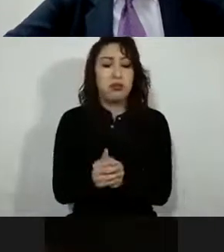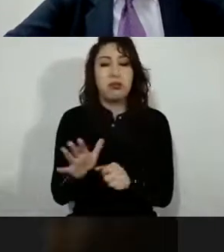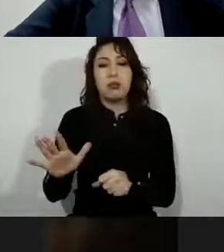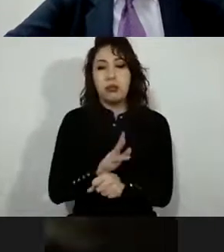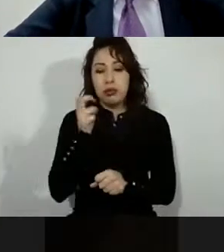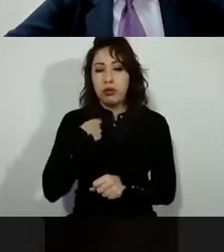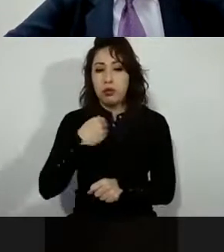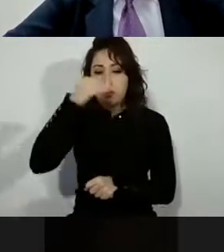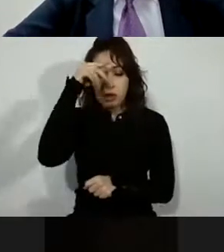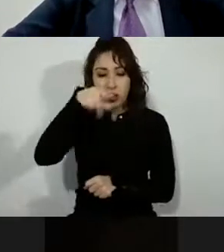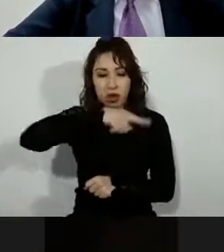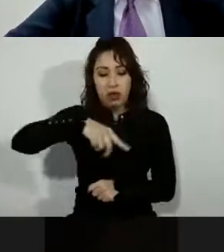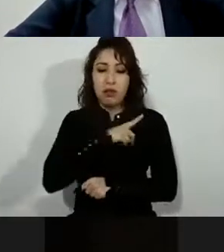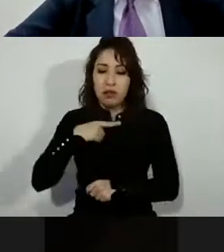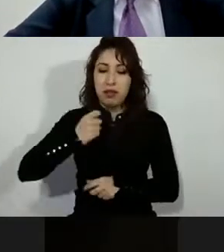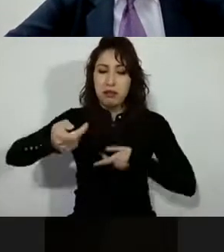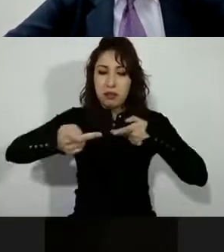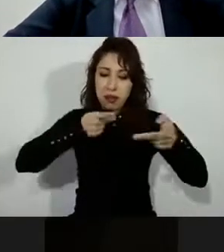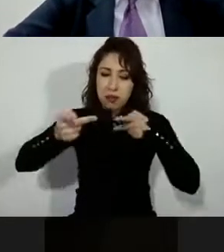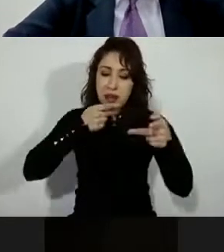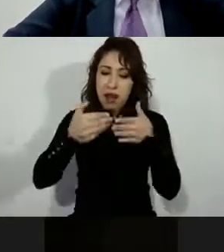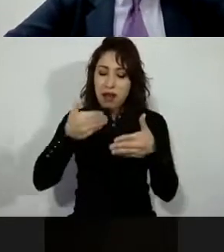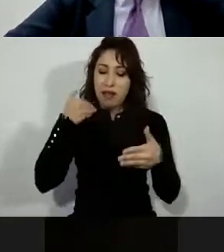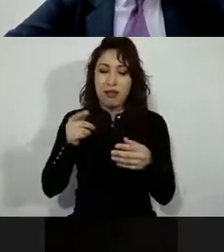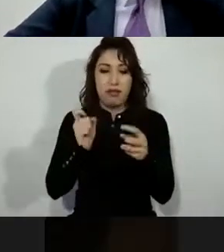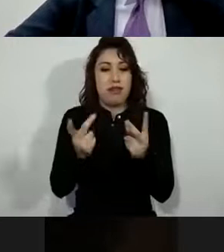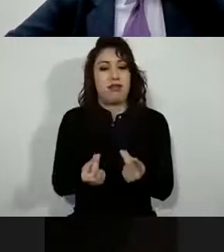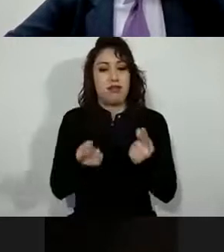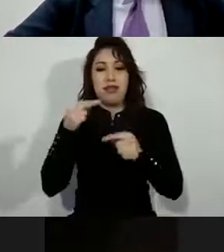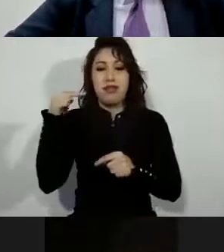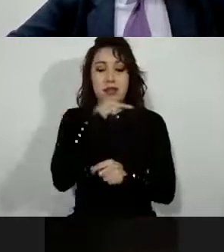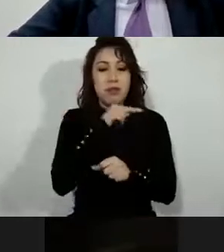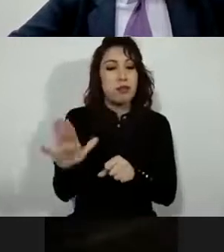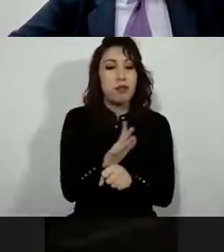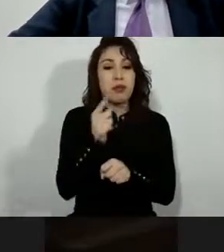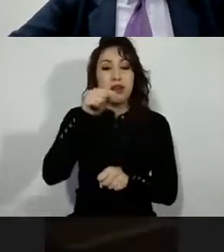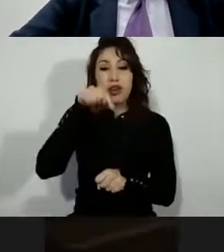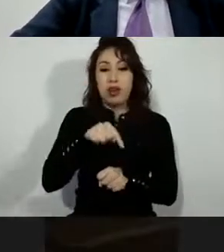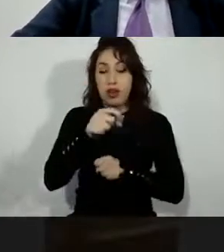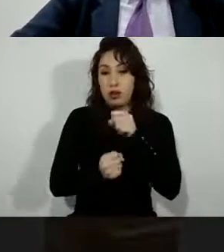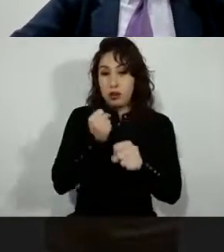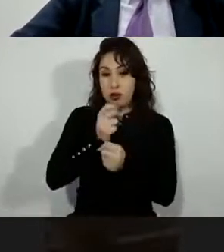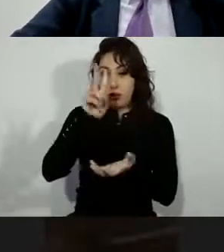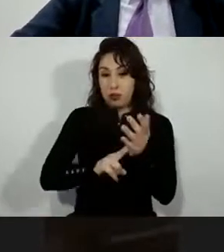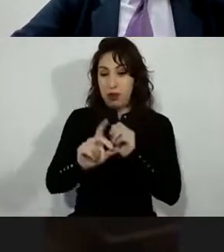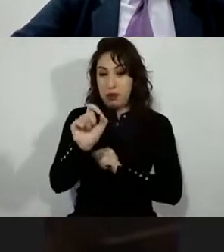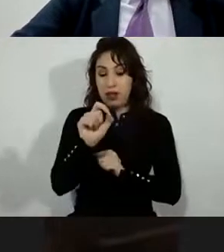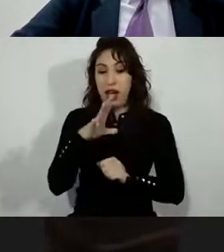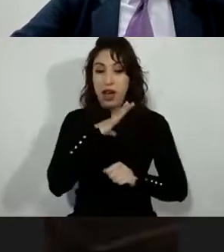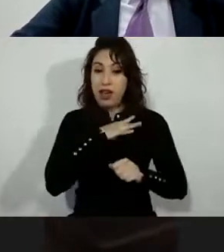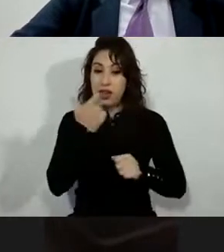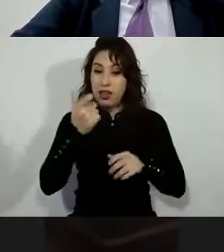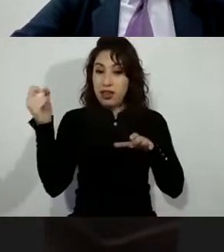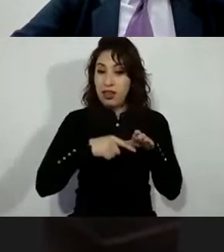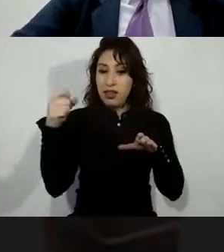manera importante que el 2020 pues no va a tener ahorros del año pasado. O sea, de este año no vamos a